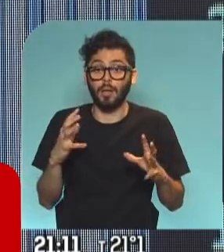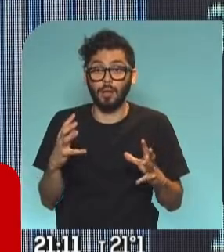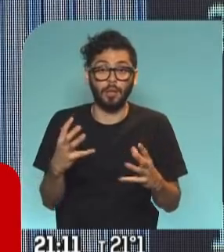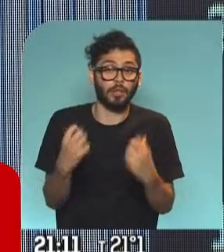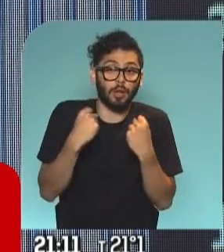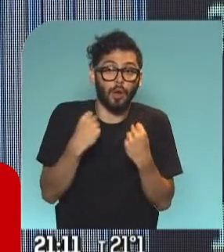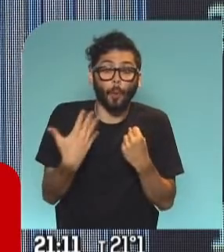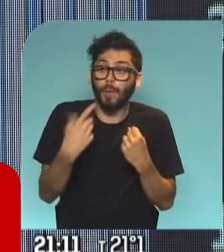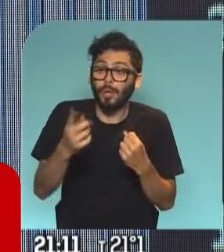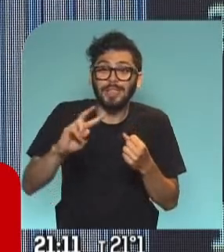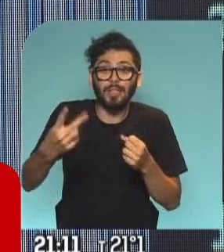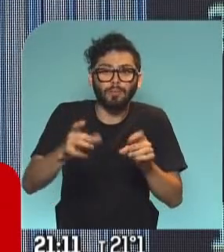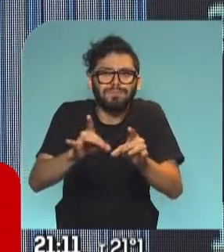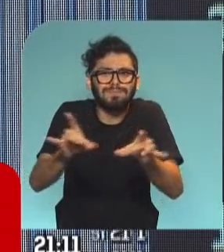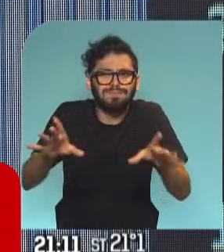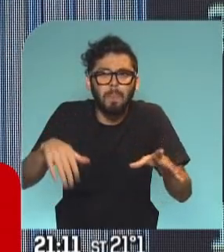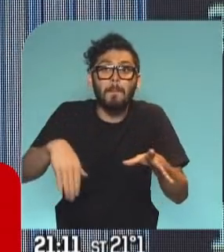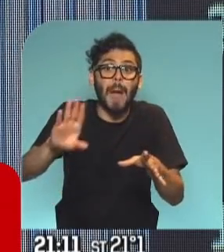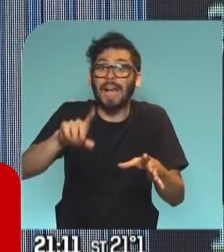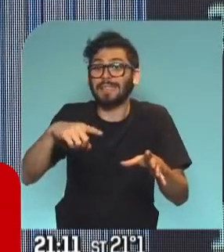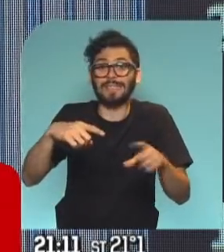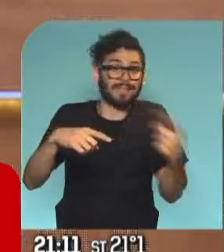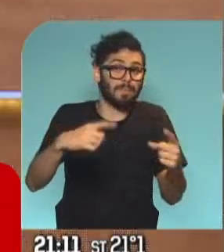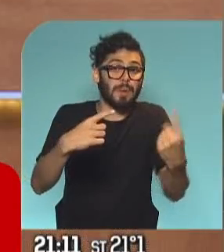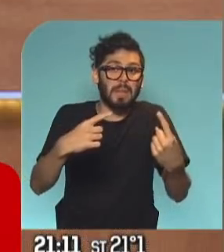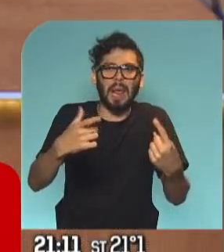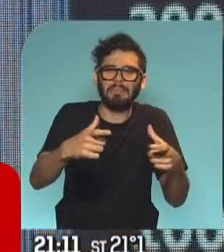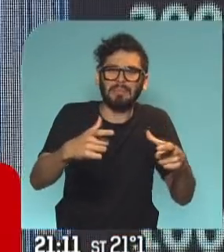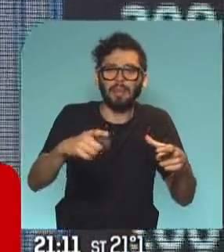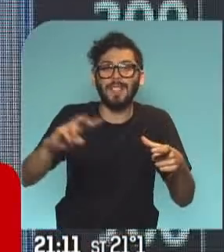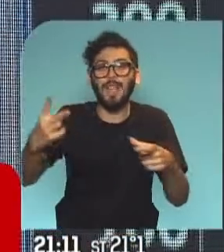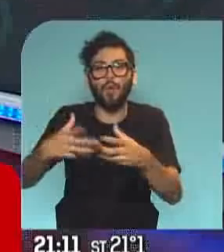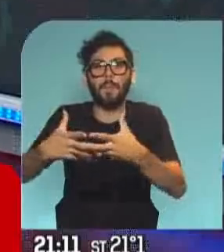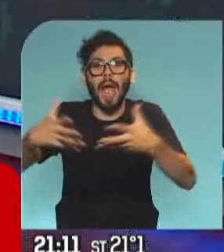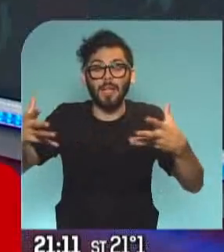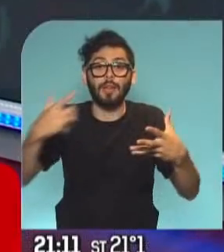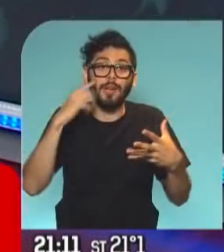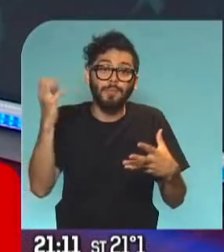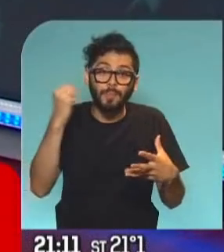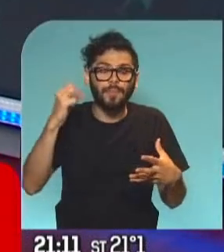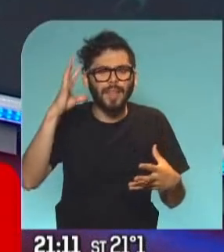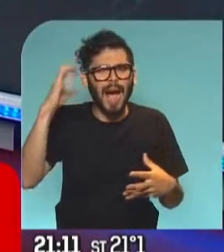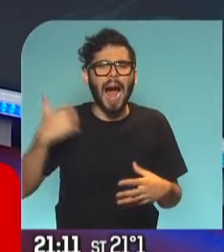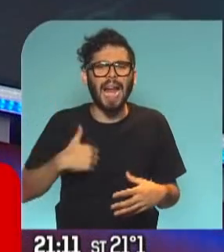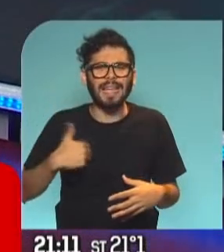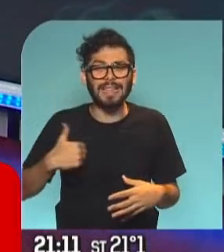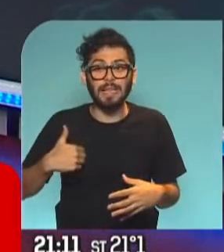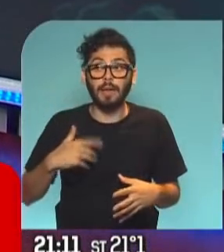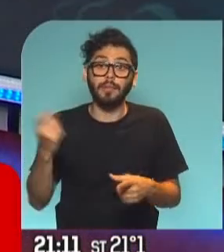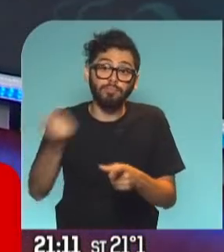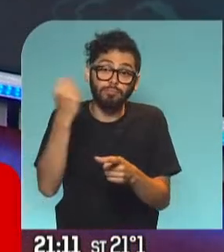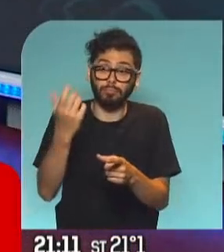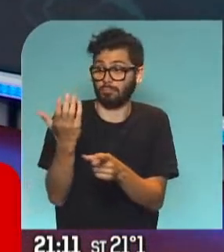mucho más voluminosa en infectados que la primera. Y recordemos que acá en Argentina, por eso fue fundamental el aislamiento total, o